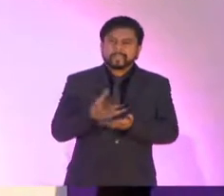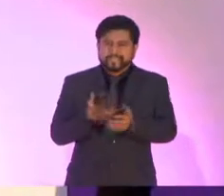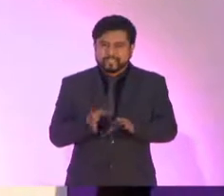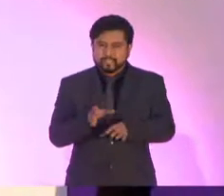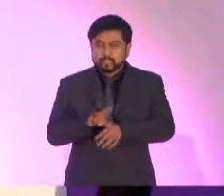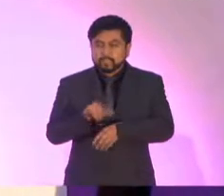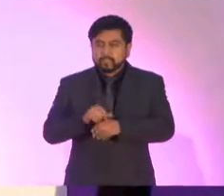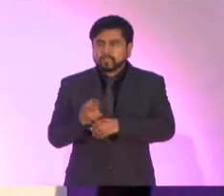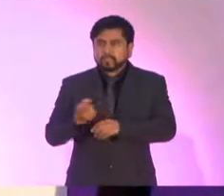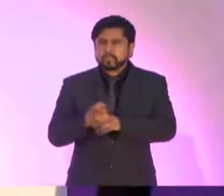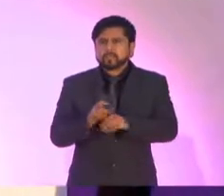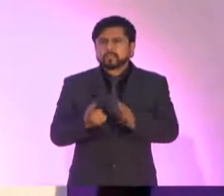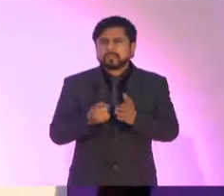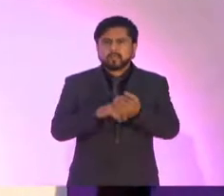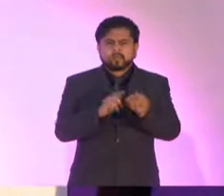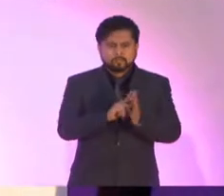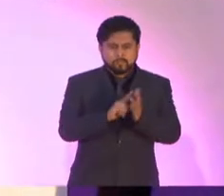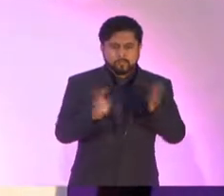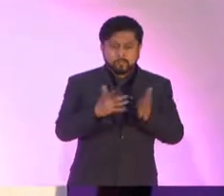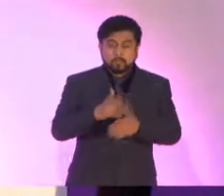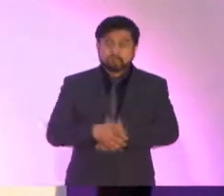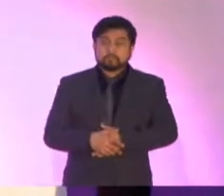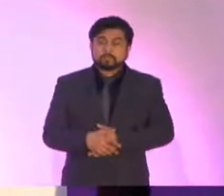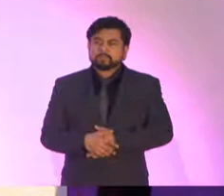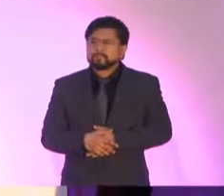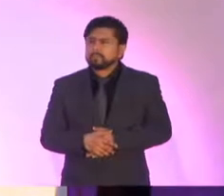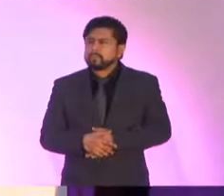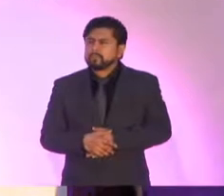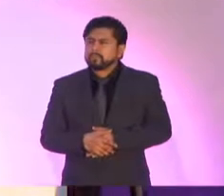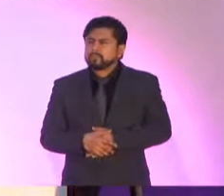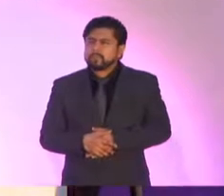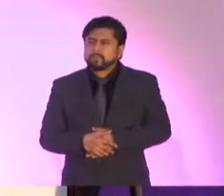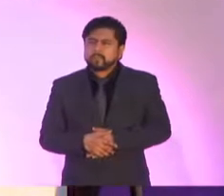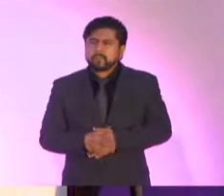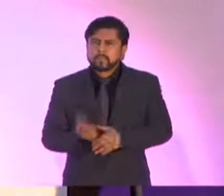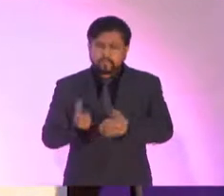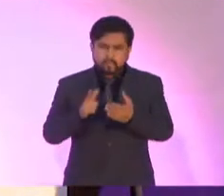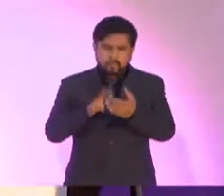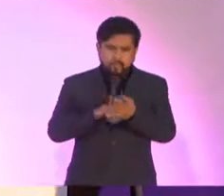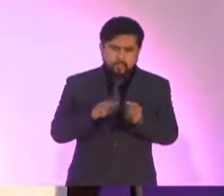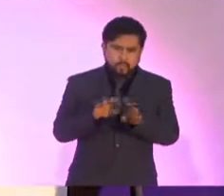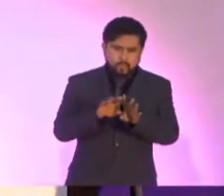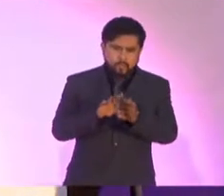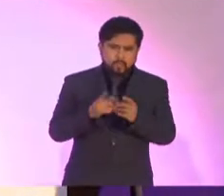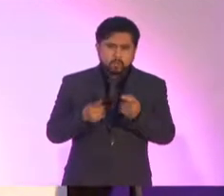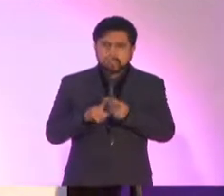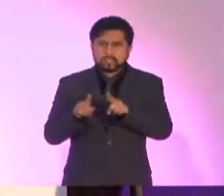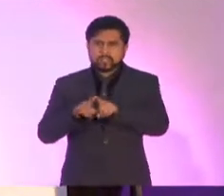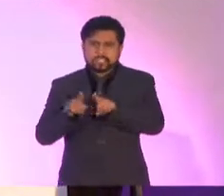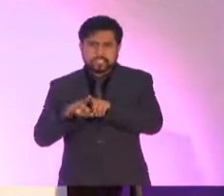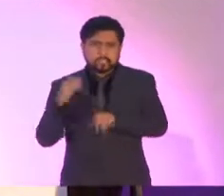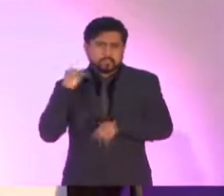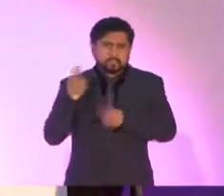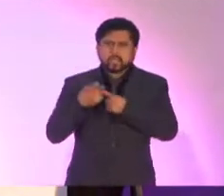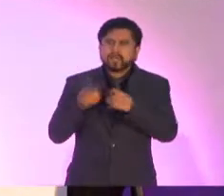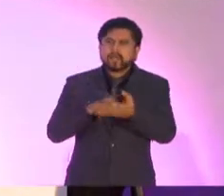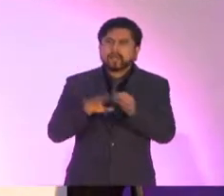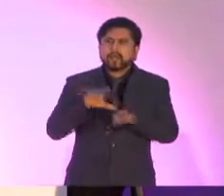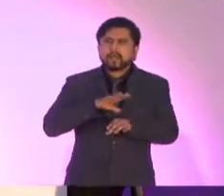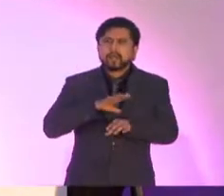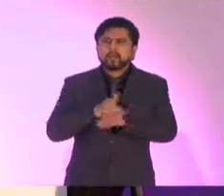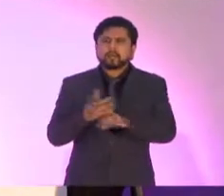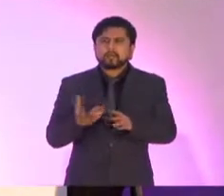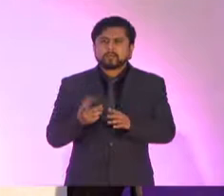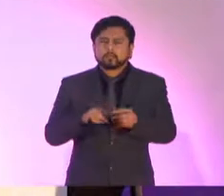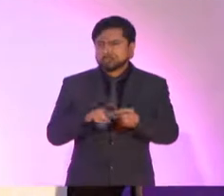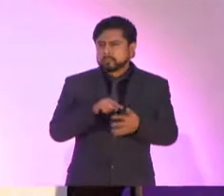Fragmento de La esposa joven de Alessandro Baricco. En este libro también leí la masturbación más poética, la eyaculación más literaria que se percibe en la punta de